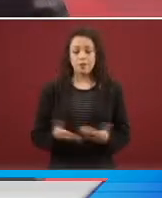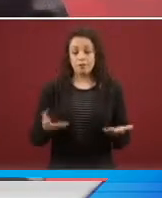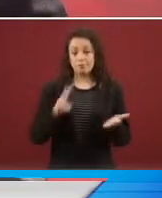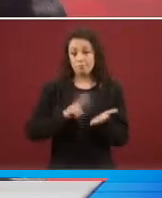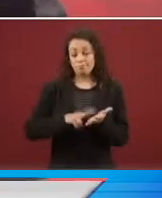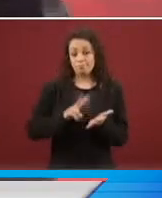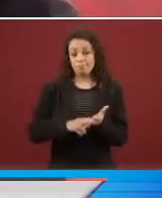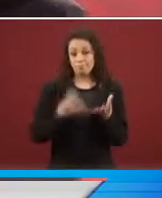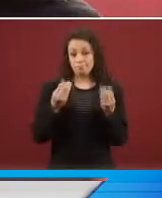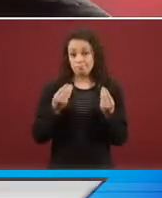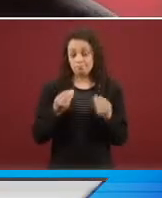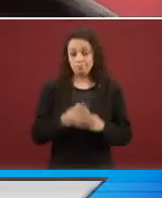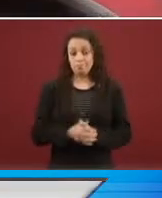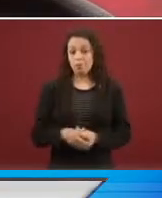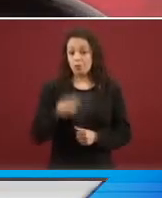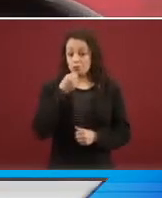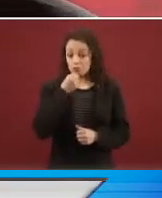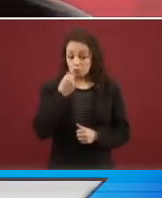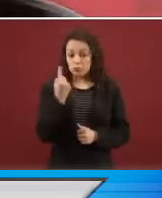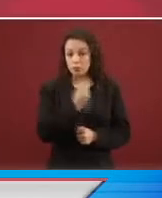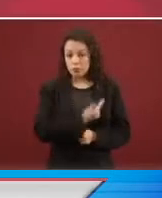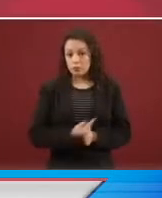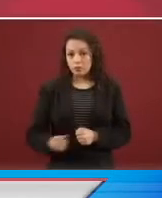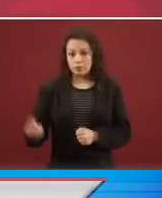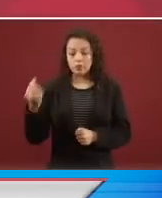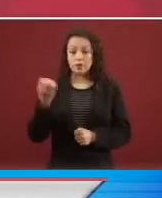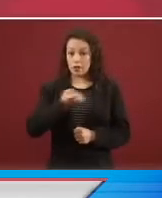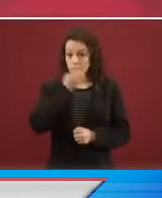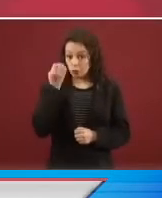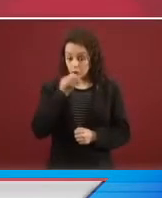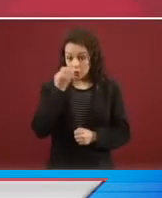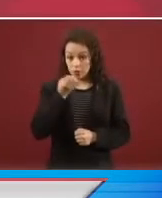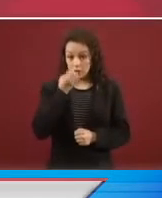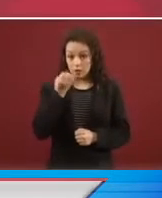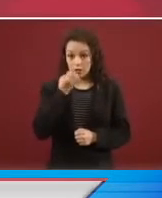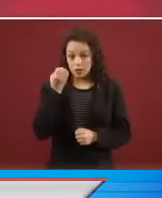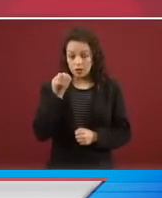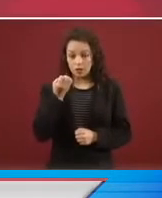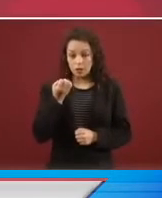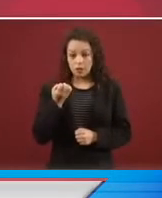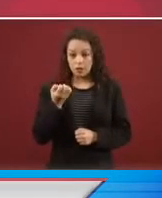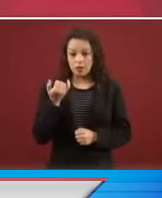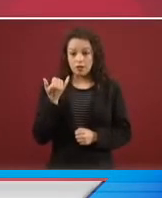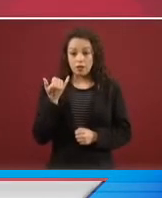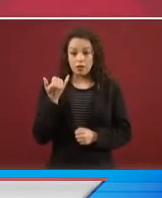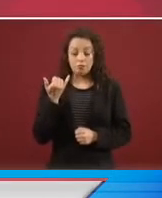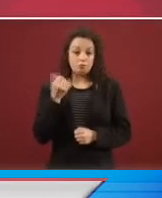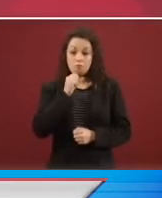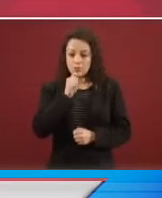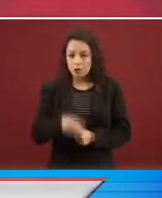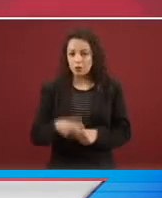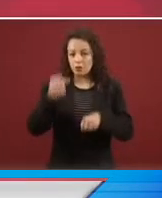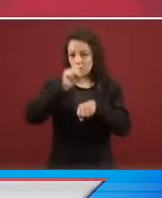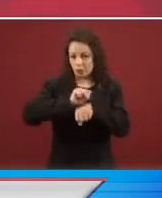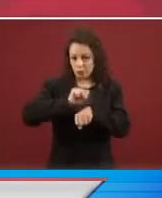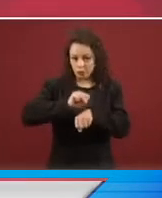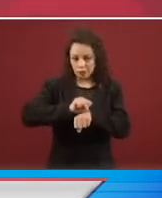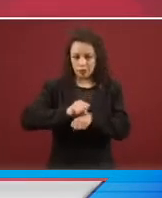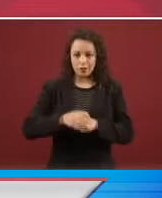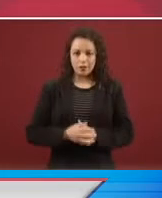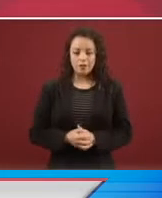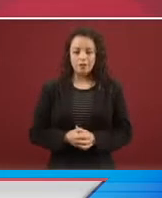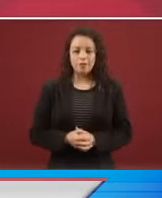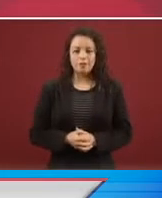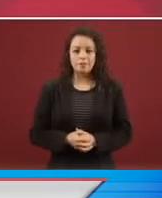es nuestra. Por medio del programa La Escuela es Nuestra, se continuará con el apoyo en el mejoramiento de escuelas en todo México, priorizando las